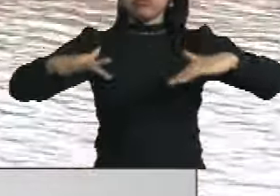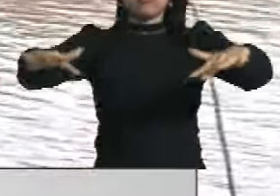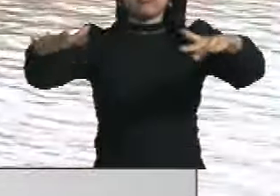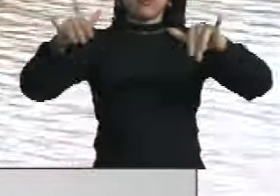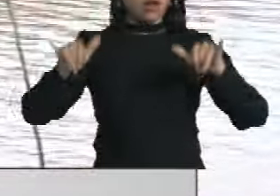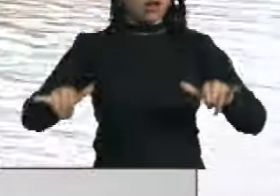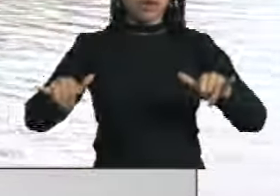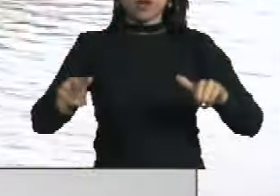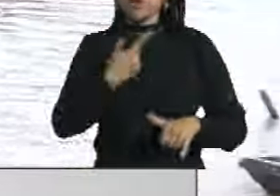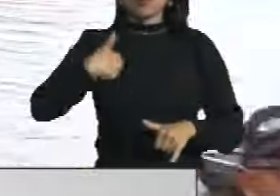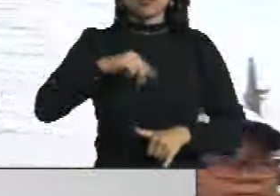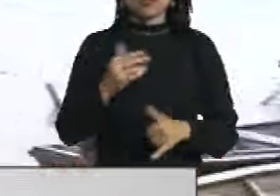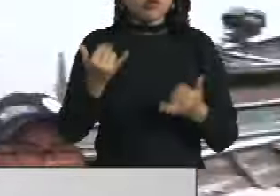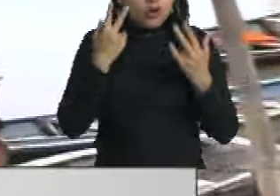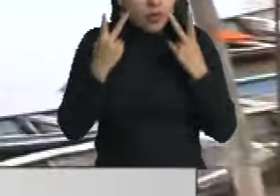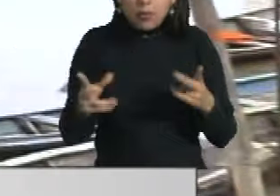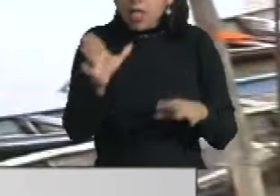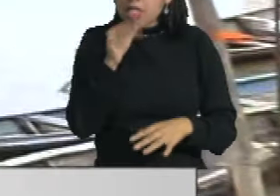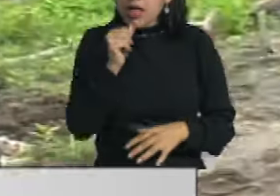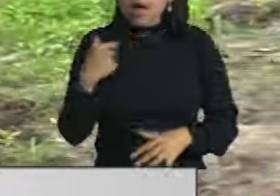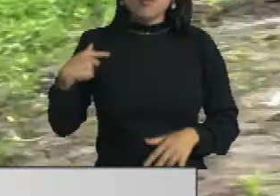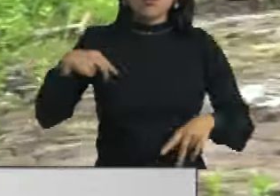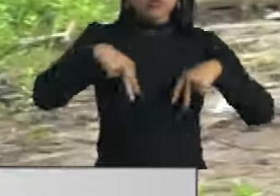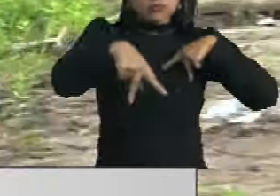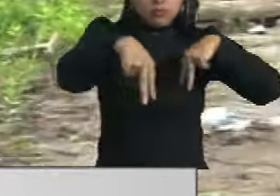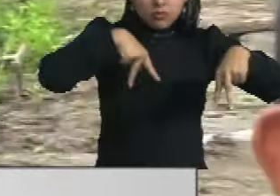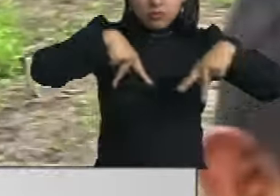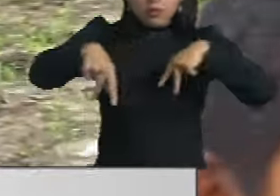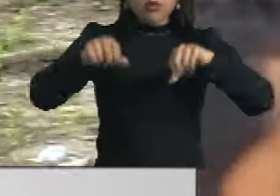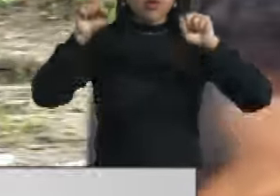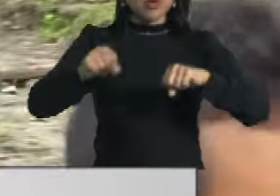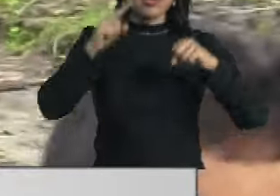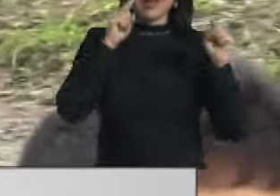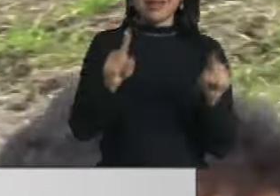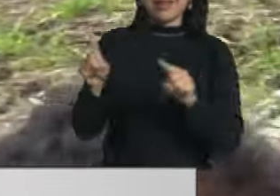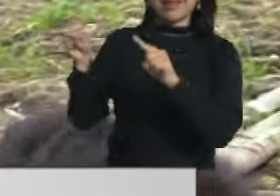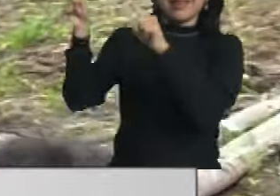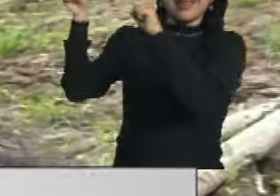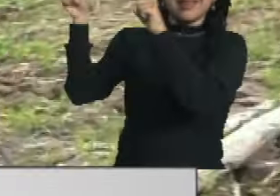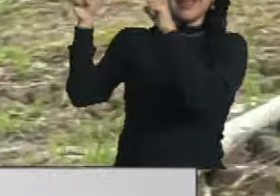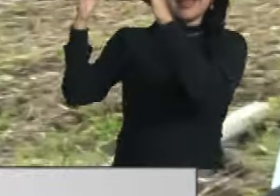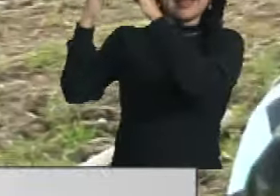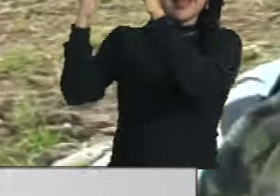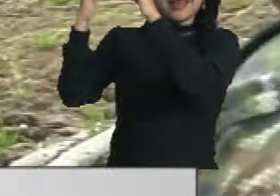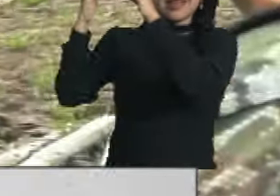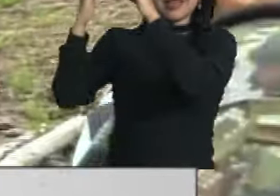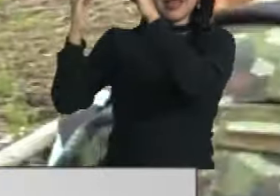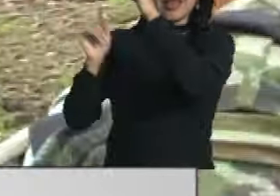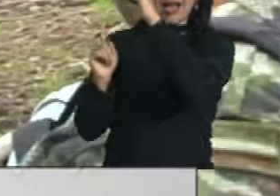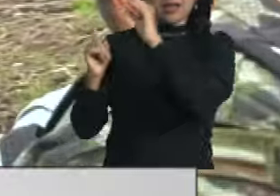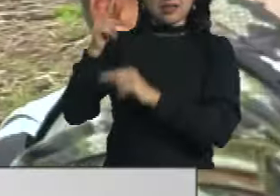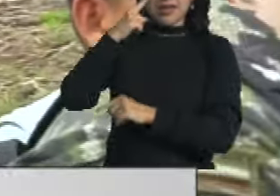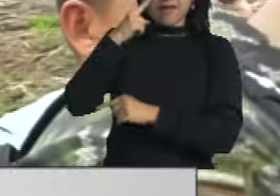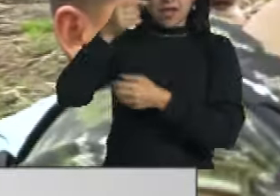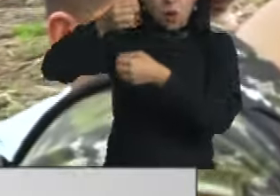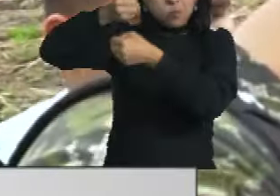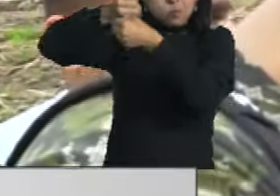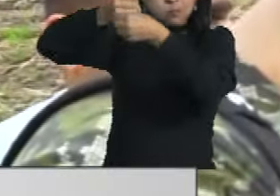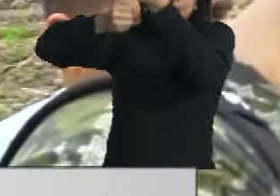Hemos perdido aproximadamente 10 metros de agua, que es muchísimo. Obedece a todo el fenómeno ambiental que se ha tenido a nivel mundial y a